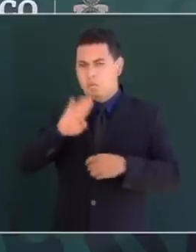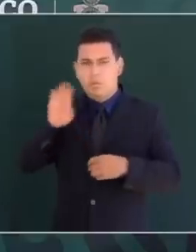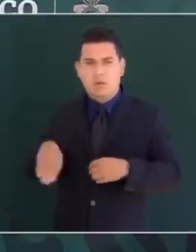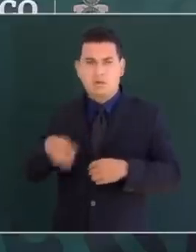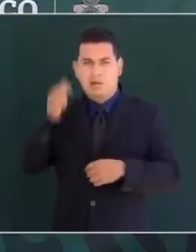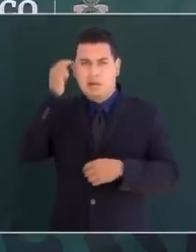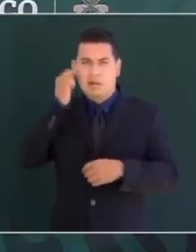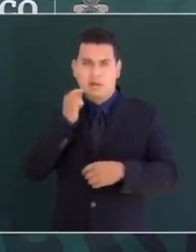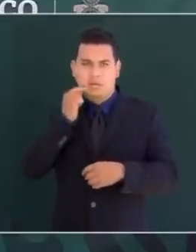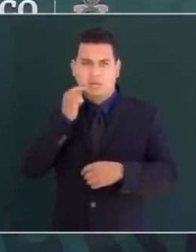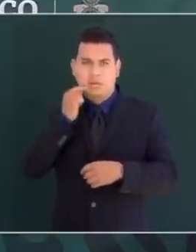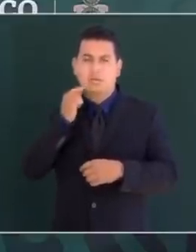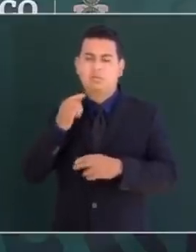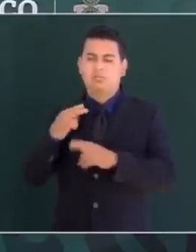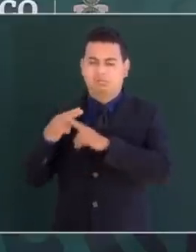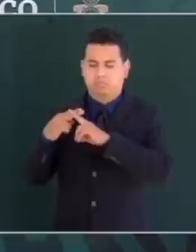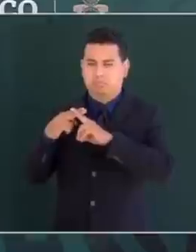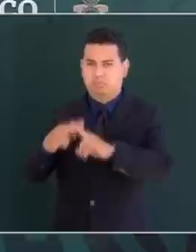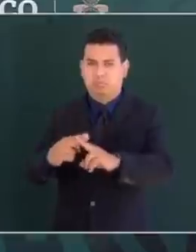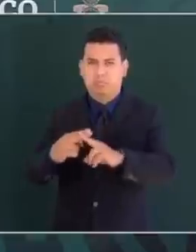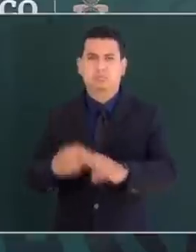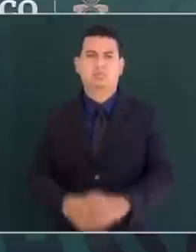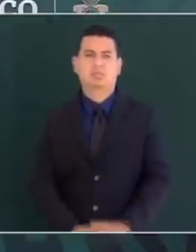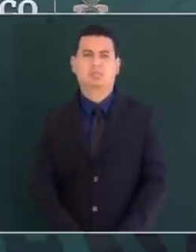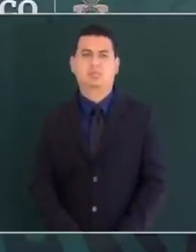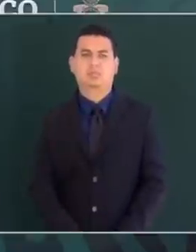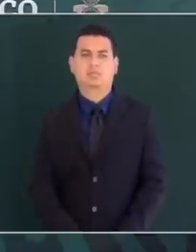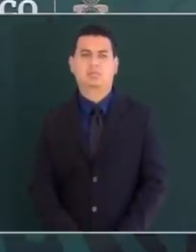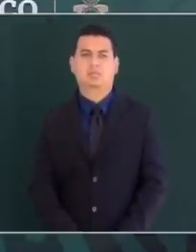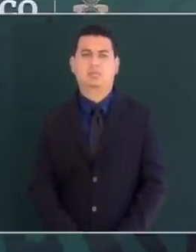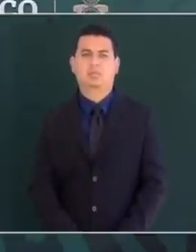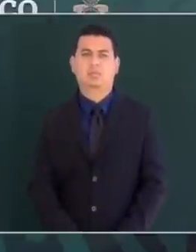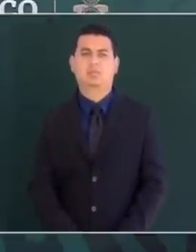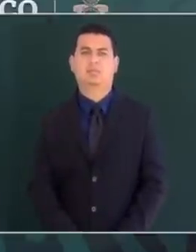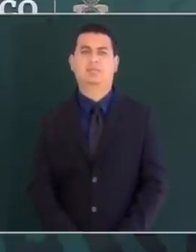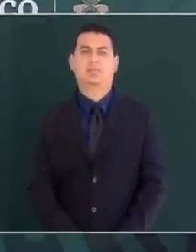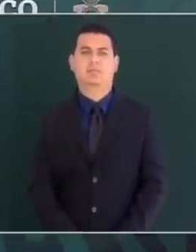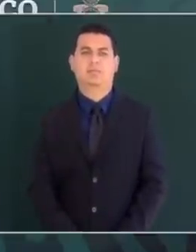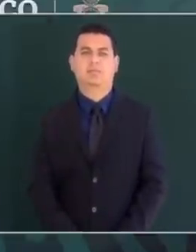I understand that the people of Mexico entiendo que la gente de México